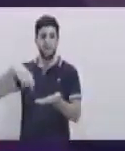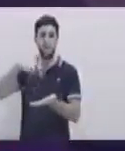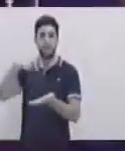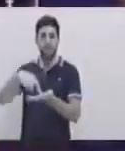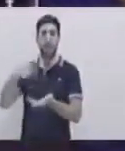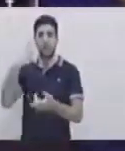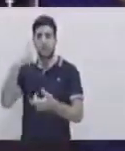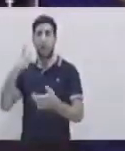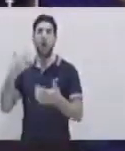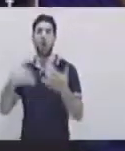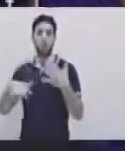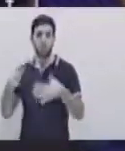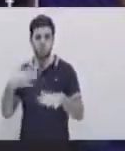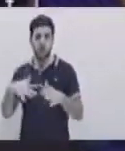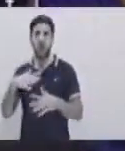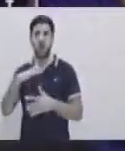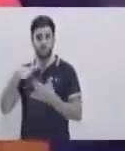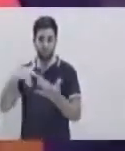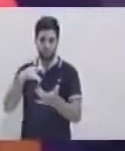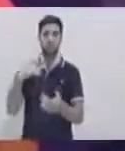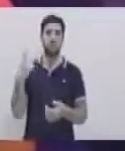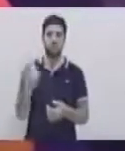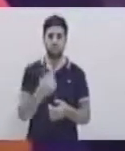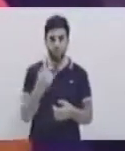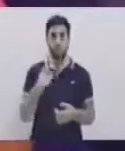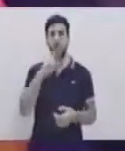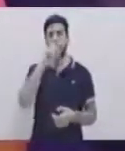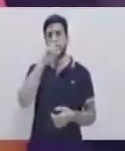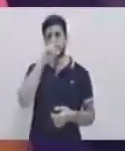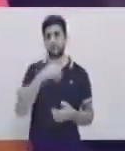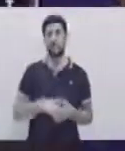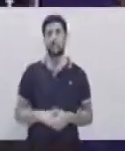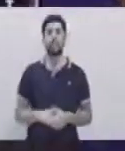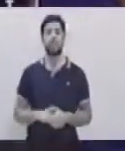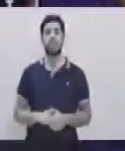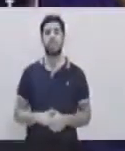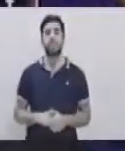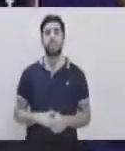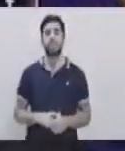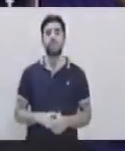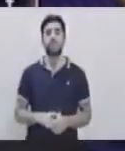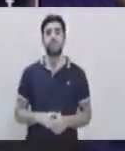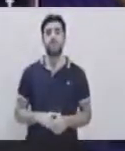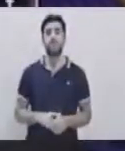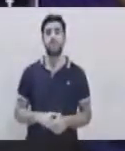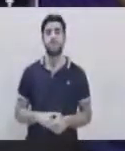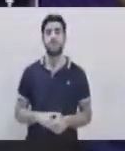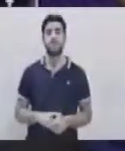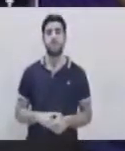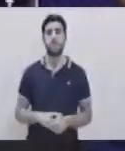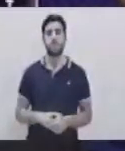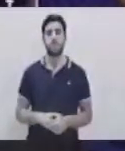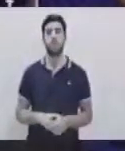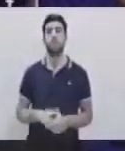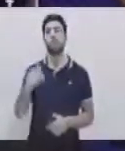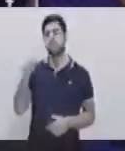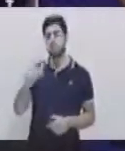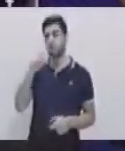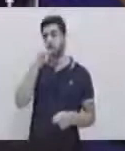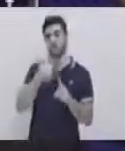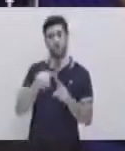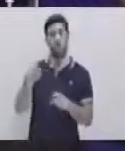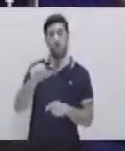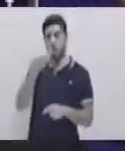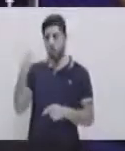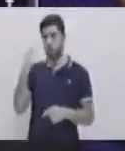a comprarle un rico algodón. Por eso ella está muy contenta. Veamos la siguiente